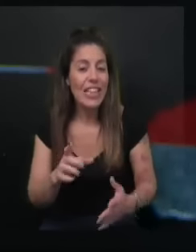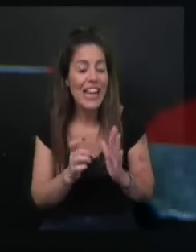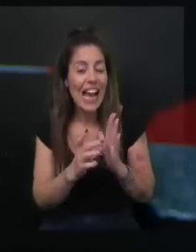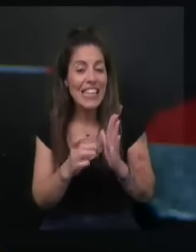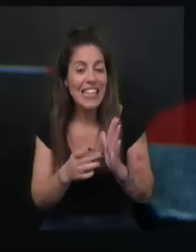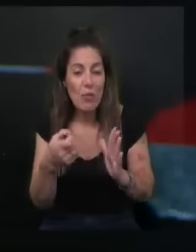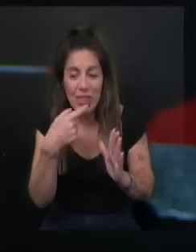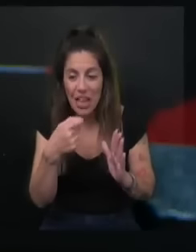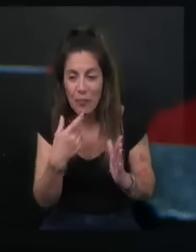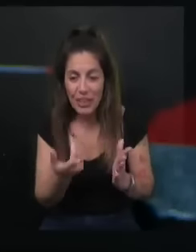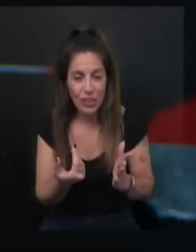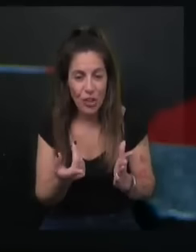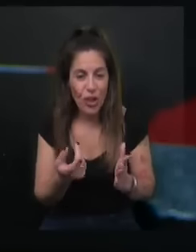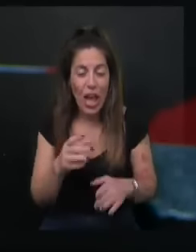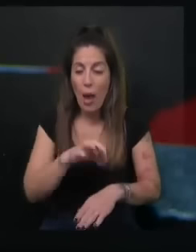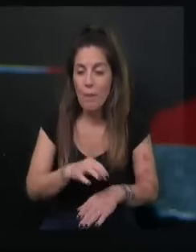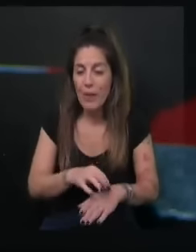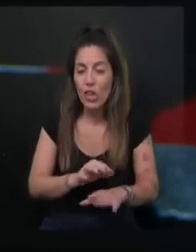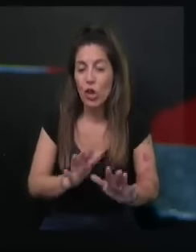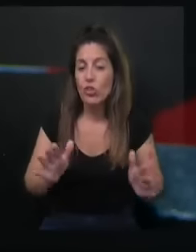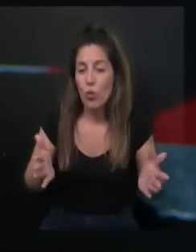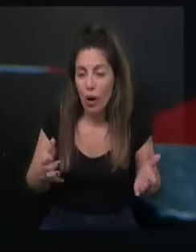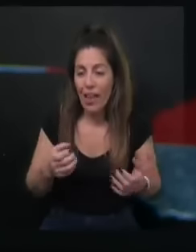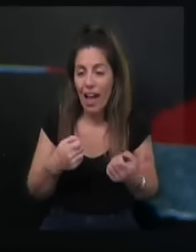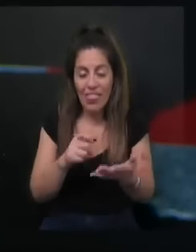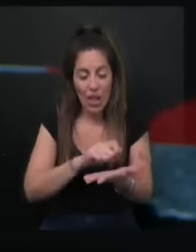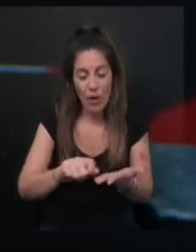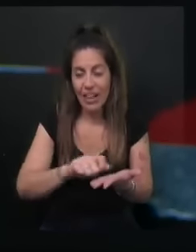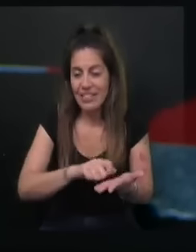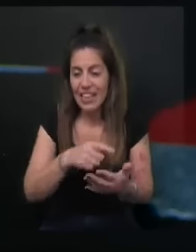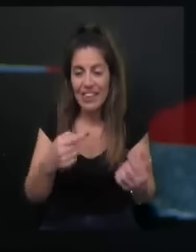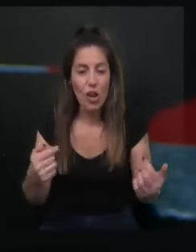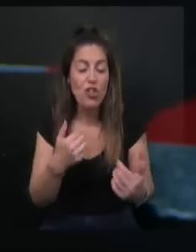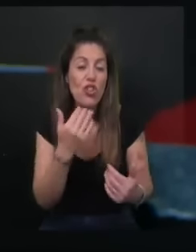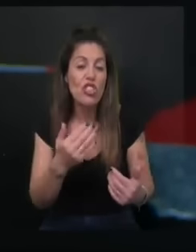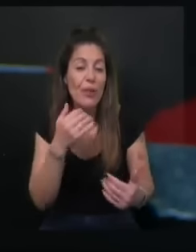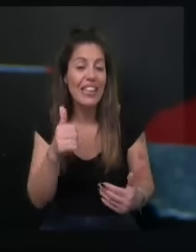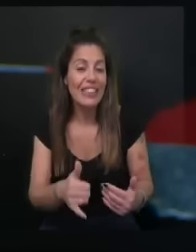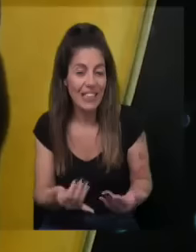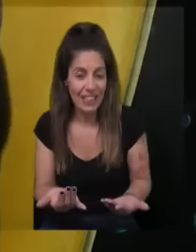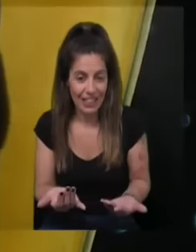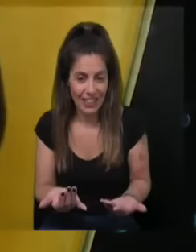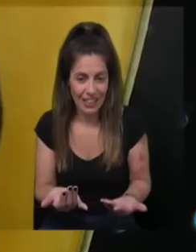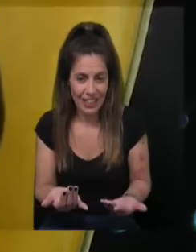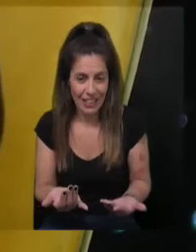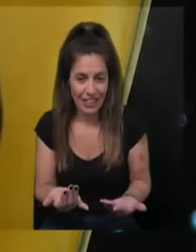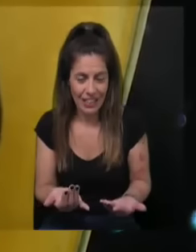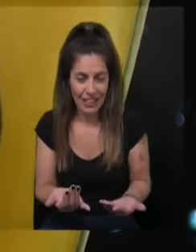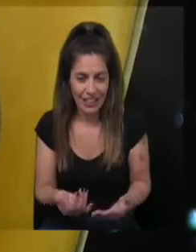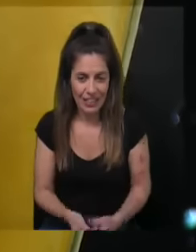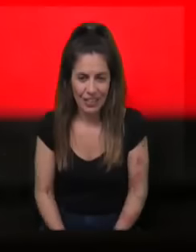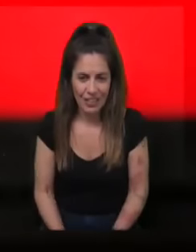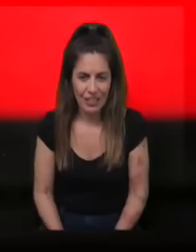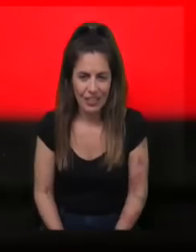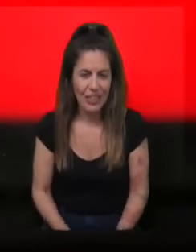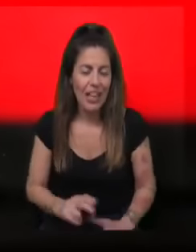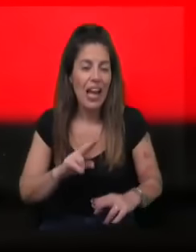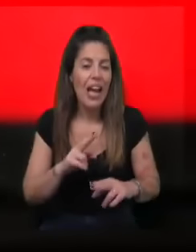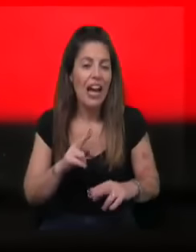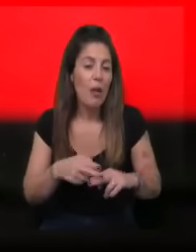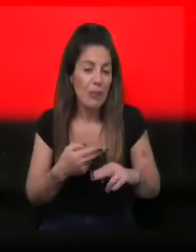medicamento Entonces el médico no se va a jugar a prescribir algo que no sabemos que tiene respecto a algunas